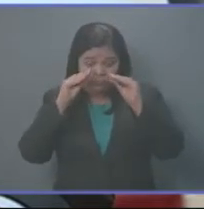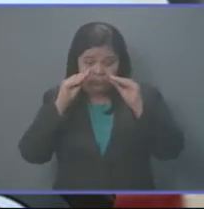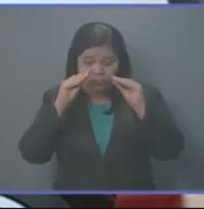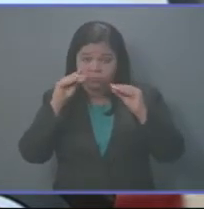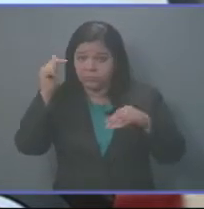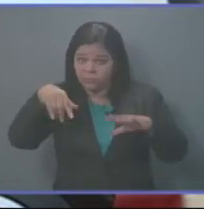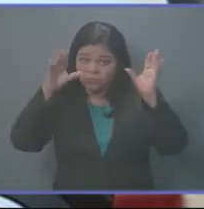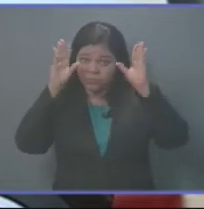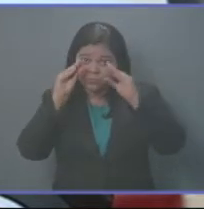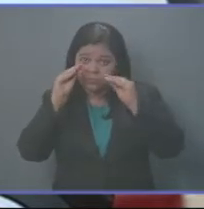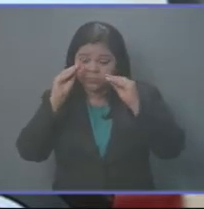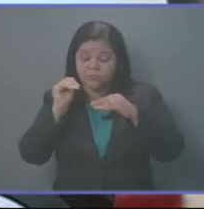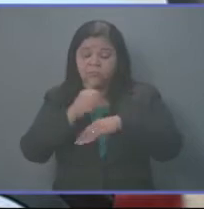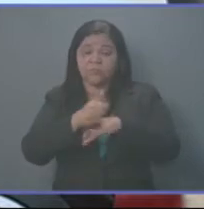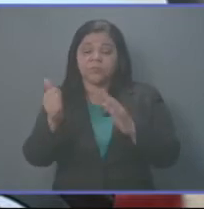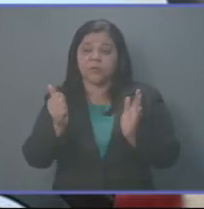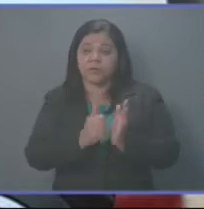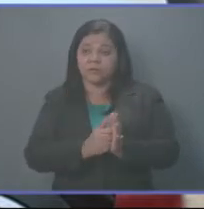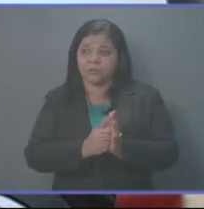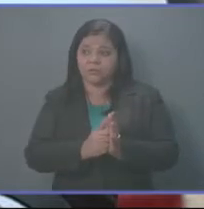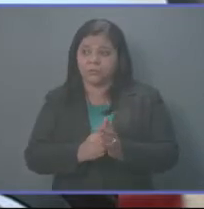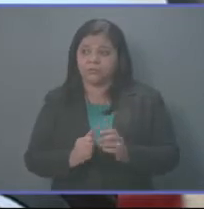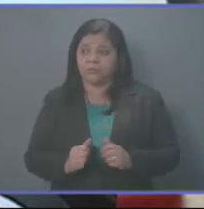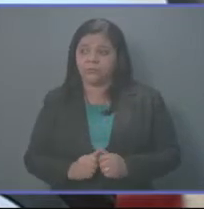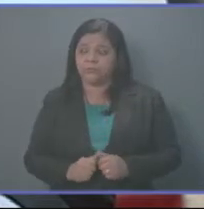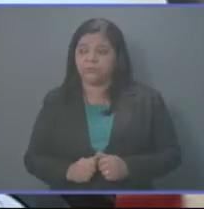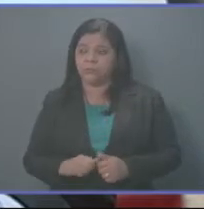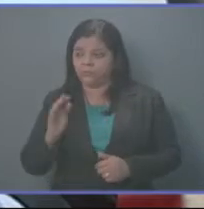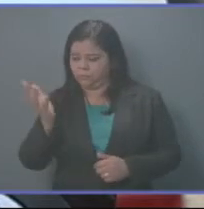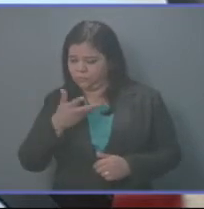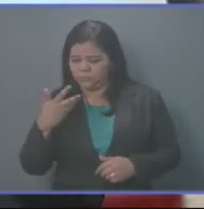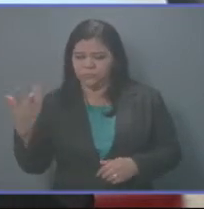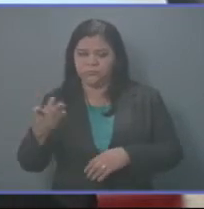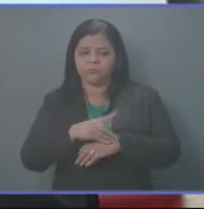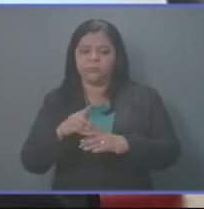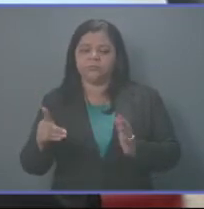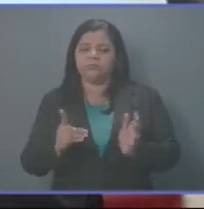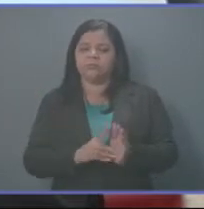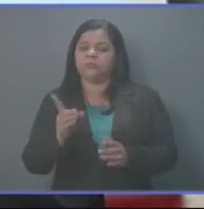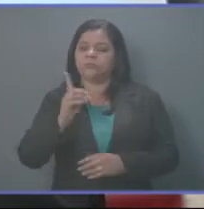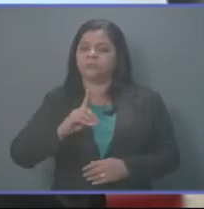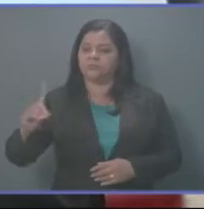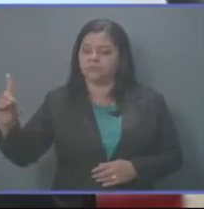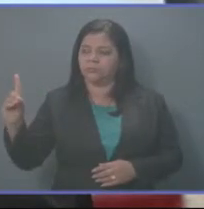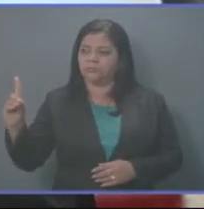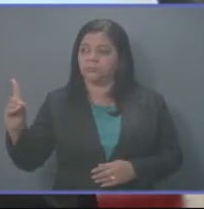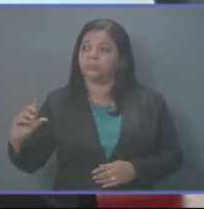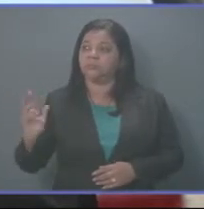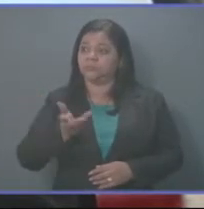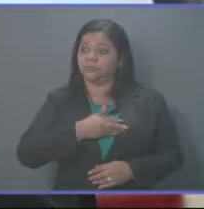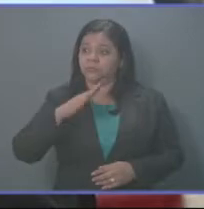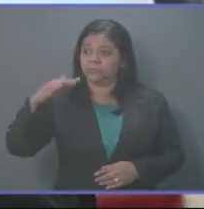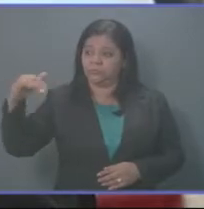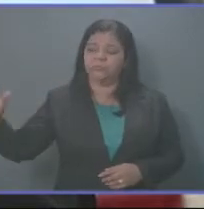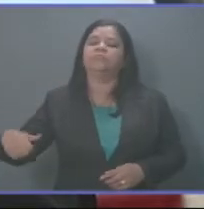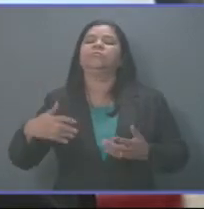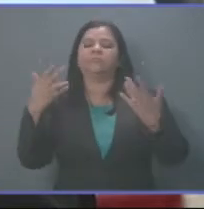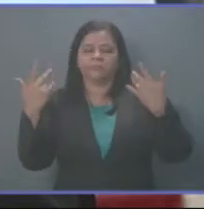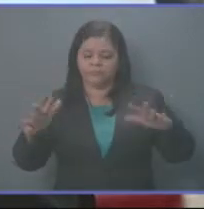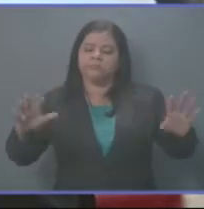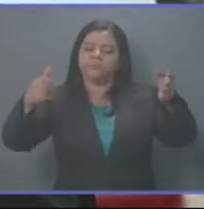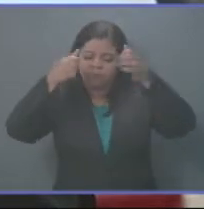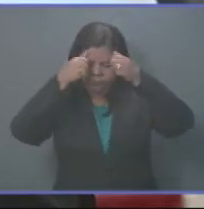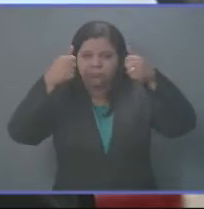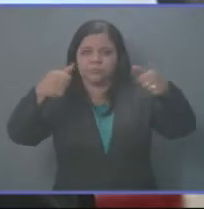Solo esta noche, esta asamblea legislativa y todos los diputados de derecha de este país le han aprobado